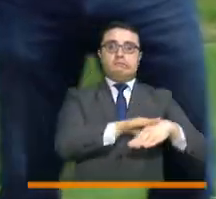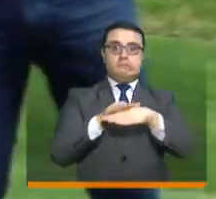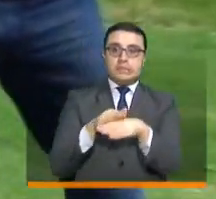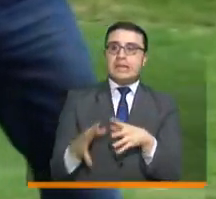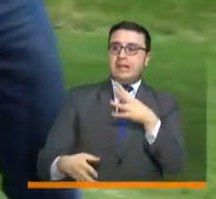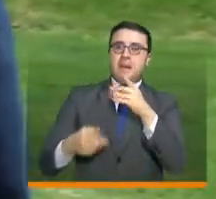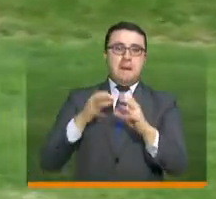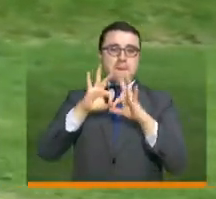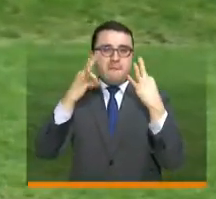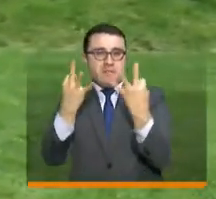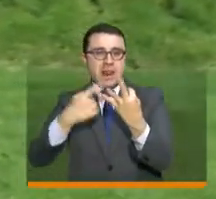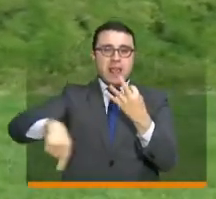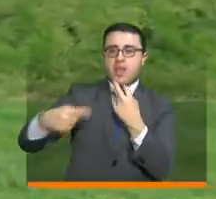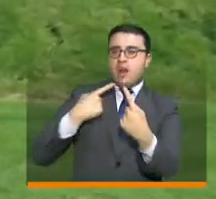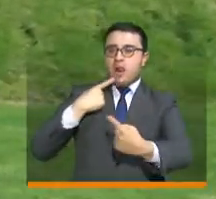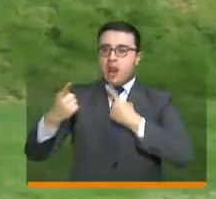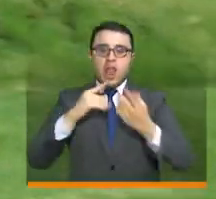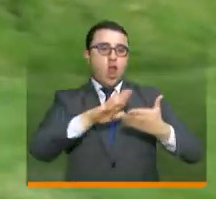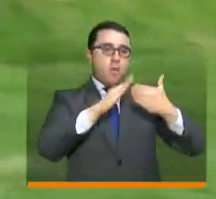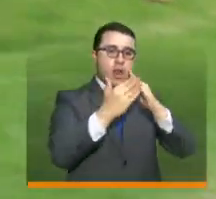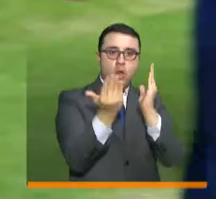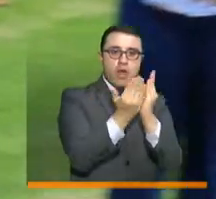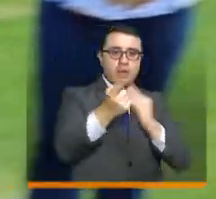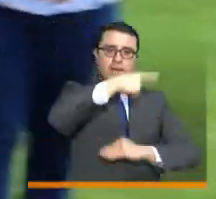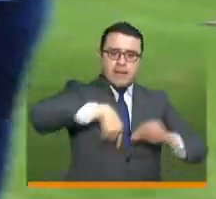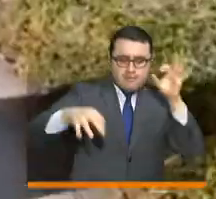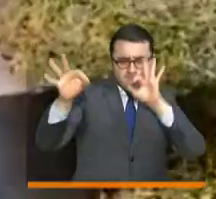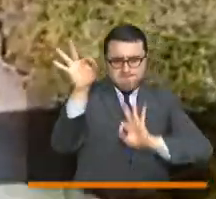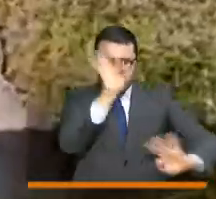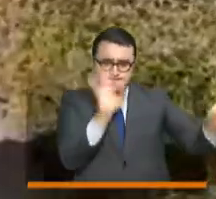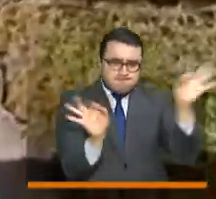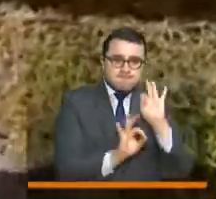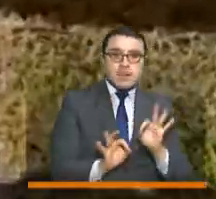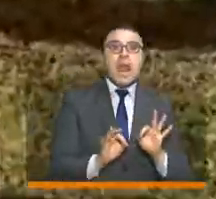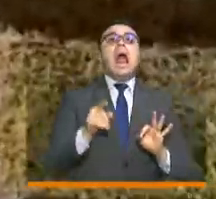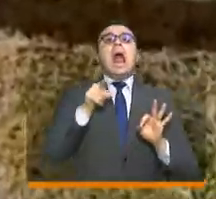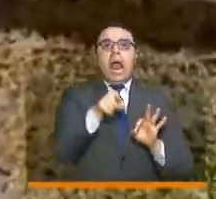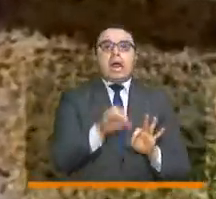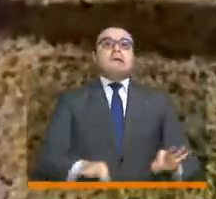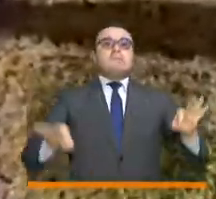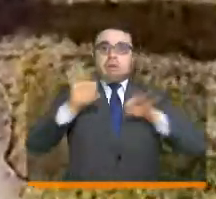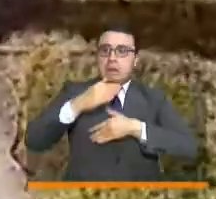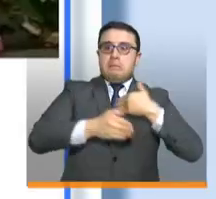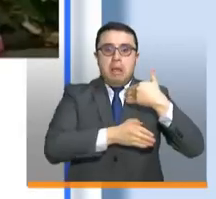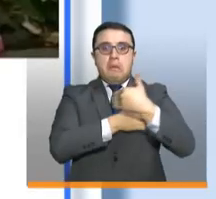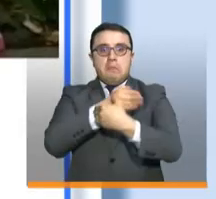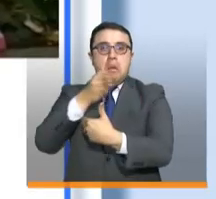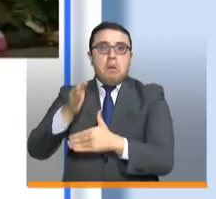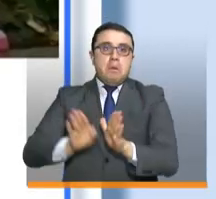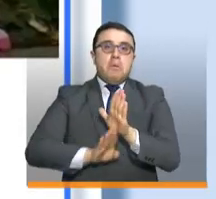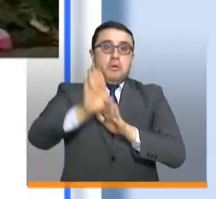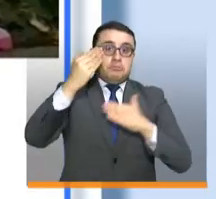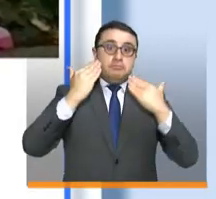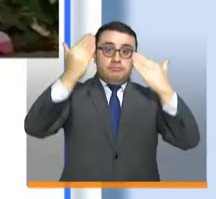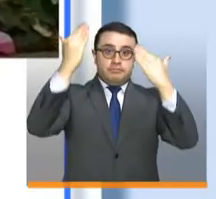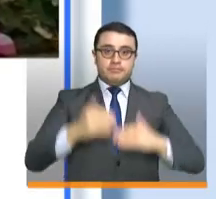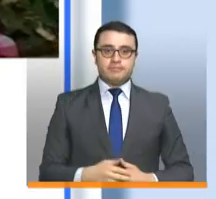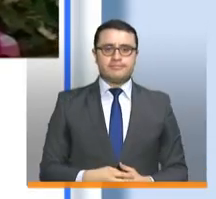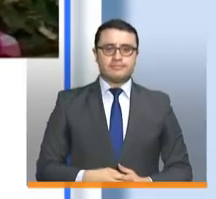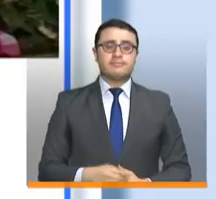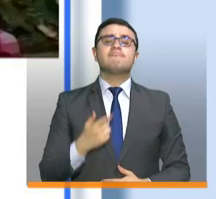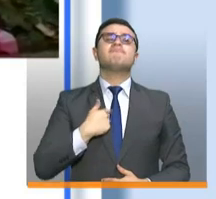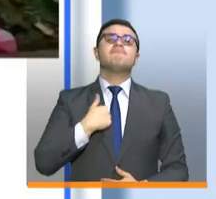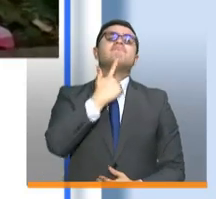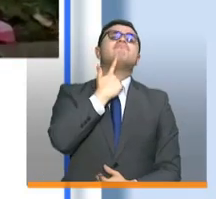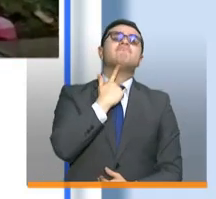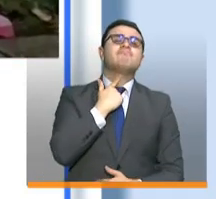la preparación de la comunidad educativa han sido algunos de los pasos adelantados. Porque a mí me gusta mucho estar